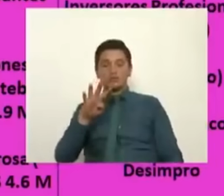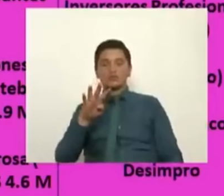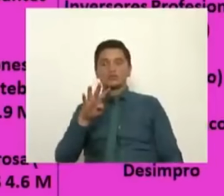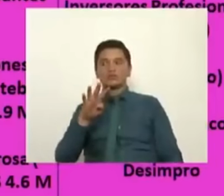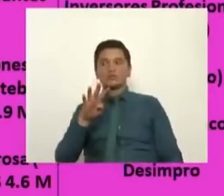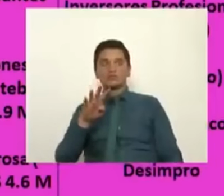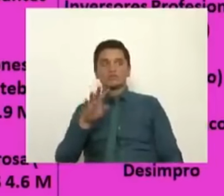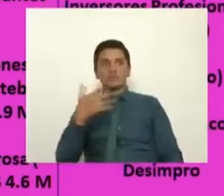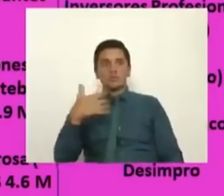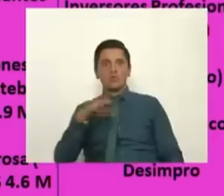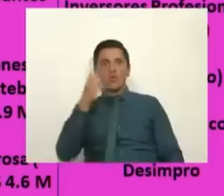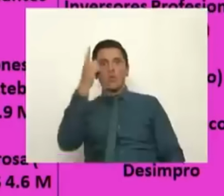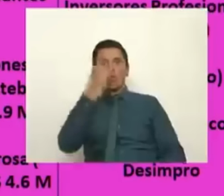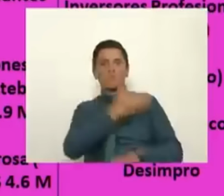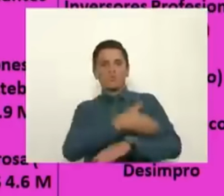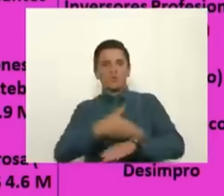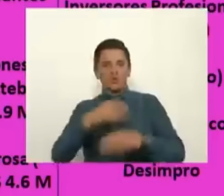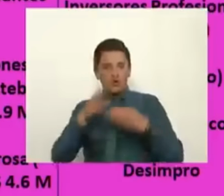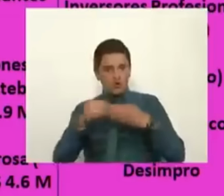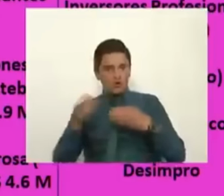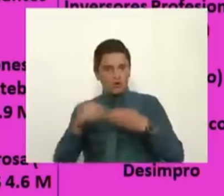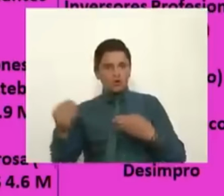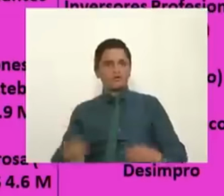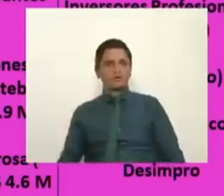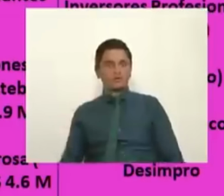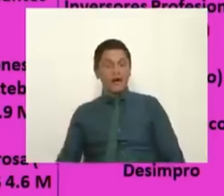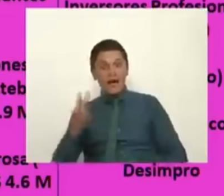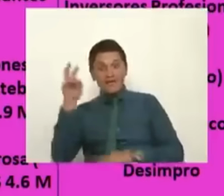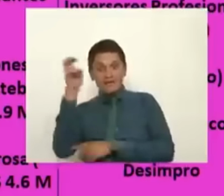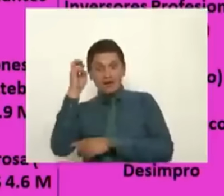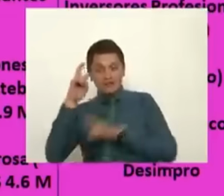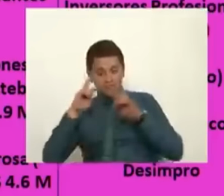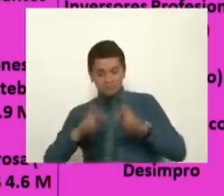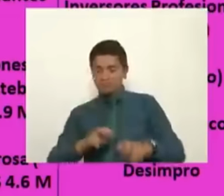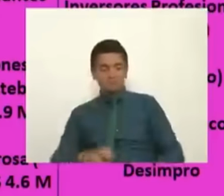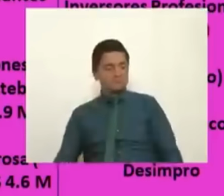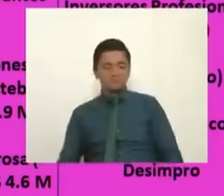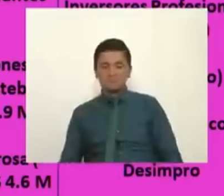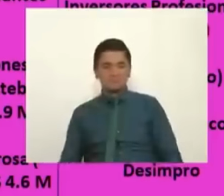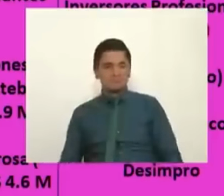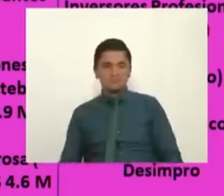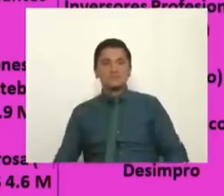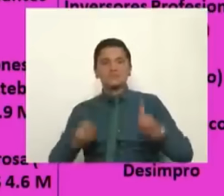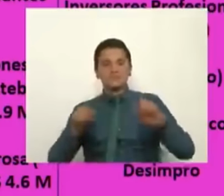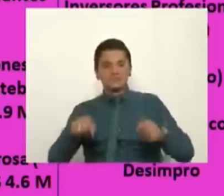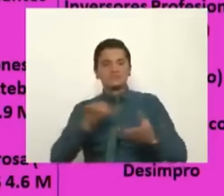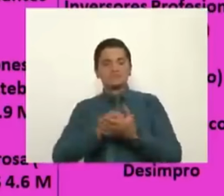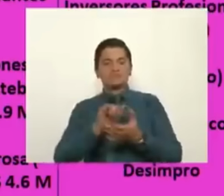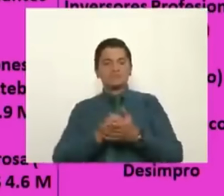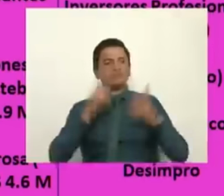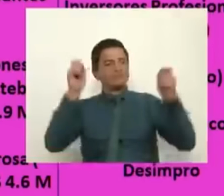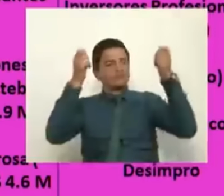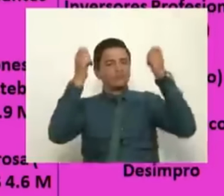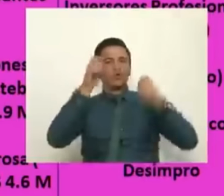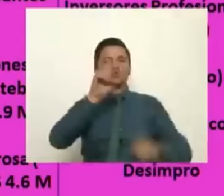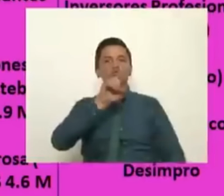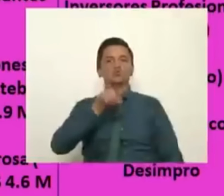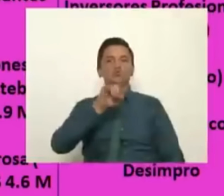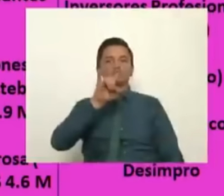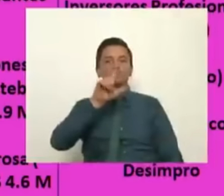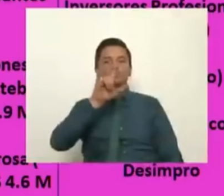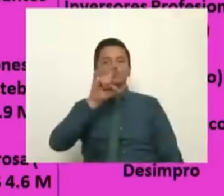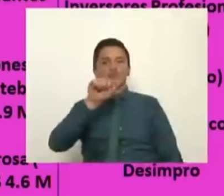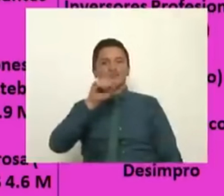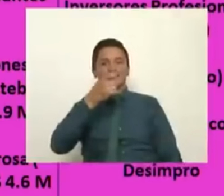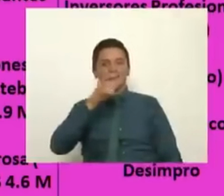muy conocido. La fiscalía no investiga esto. Y a la campaña Zuluaga le ingresa